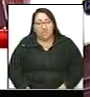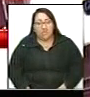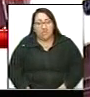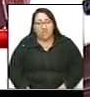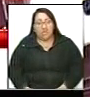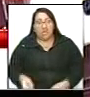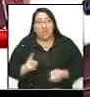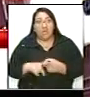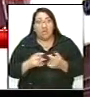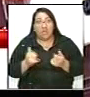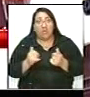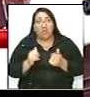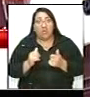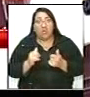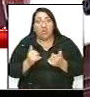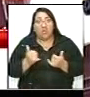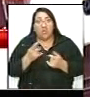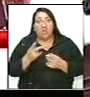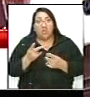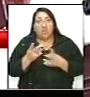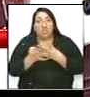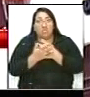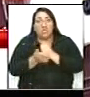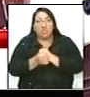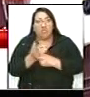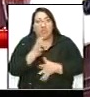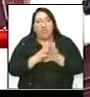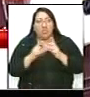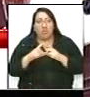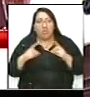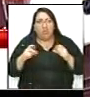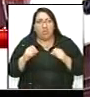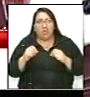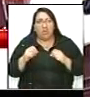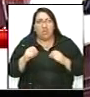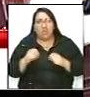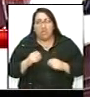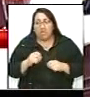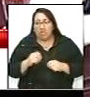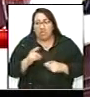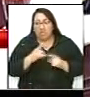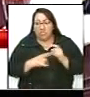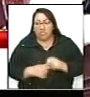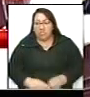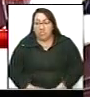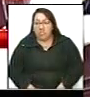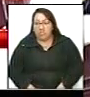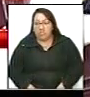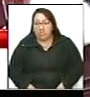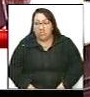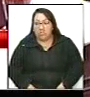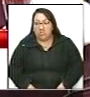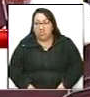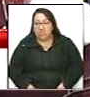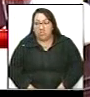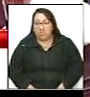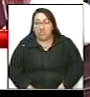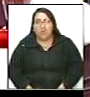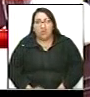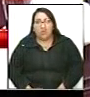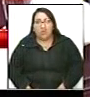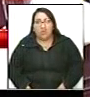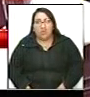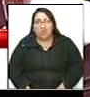prisión por adulterar una boleta de consumo. Y entonces cuando se planteaba estas